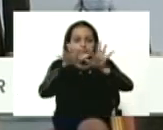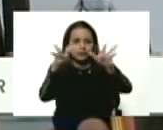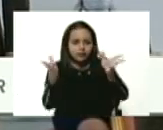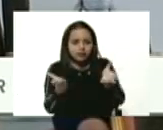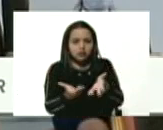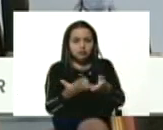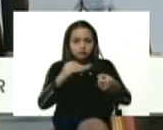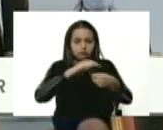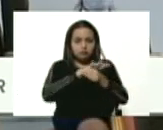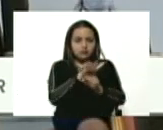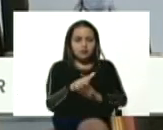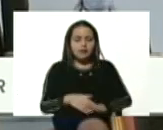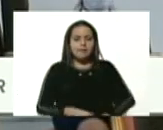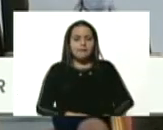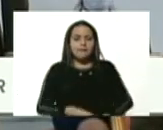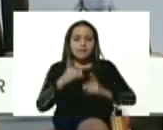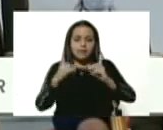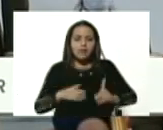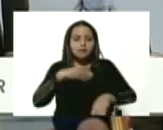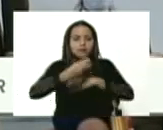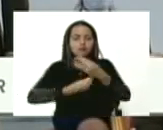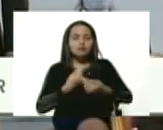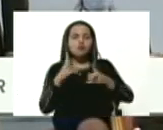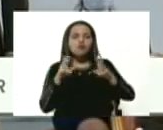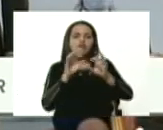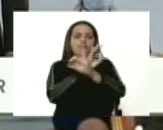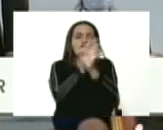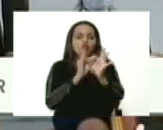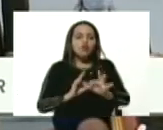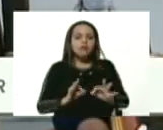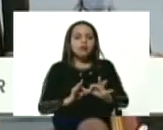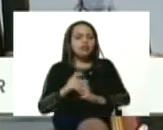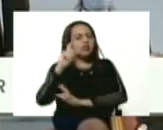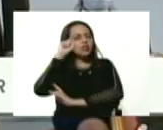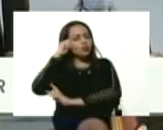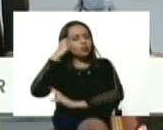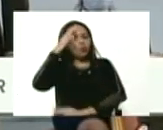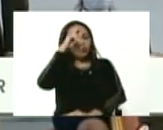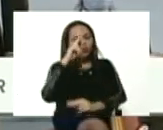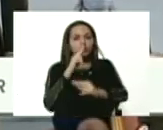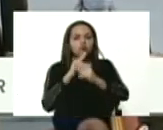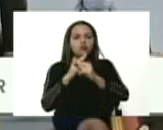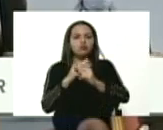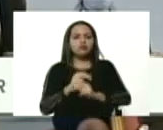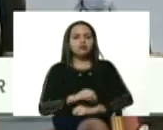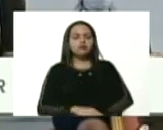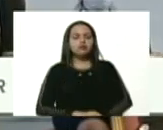tuvimos que hacer un nuevo formato de celebración, de homenaje.